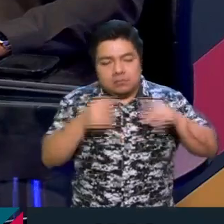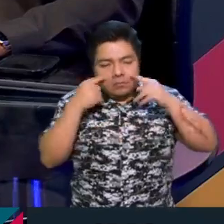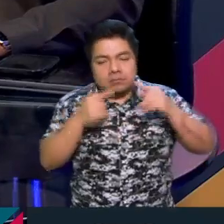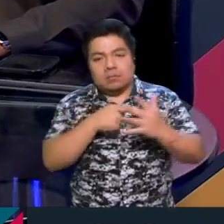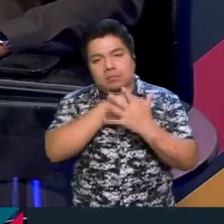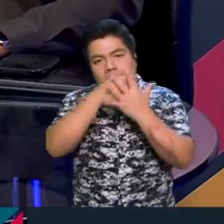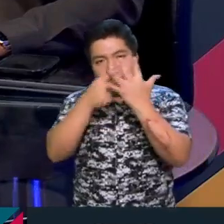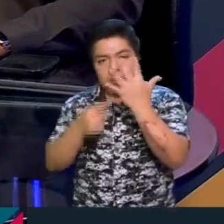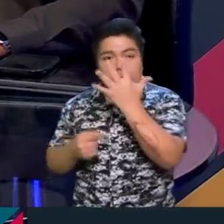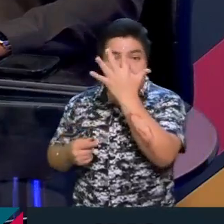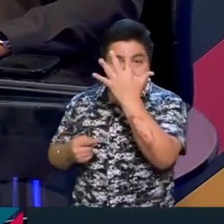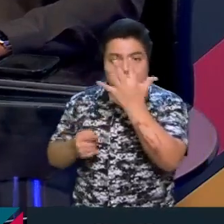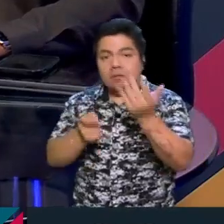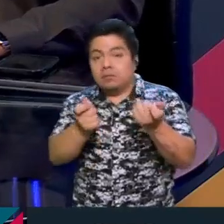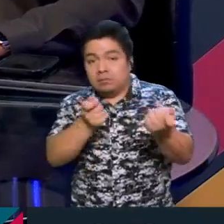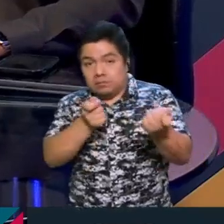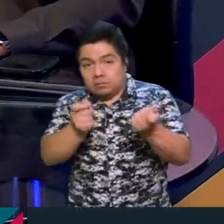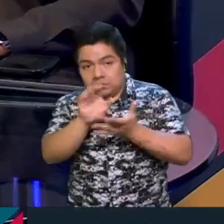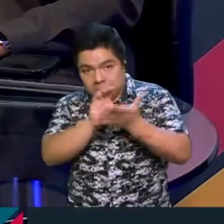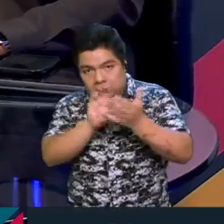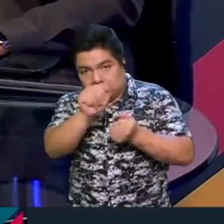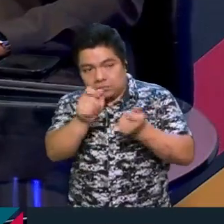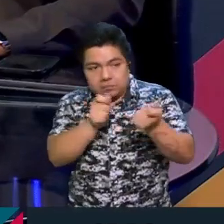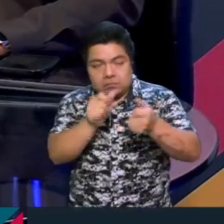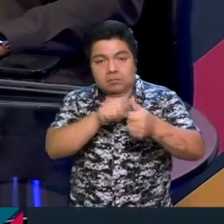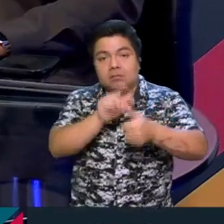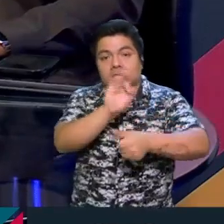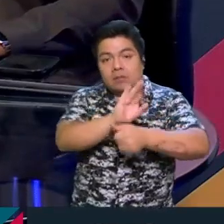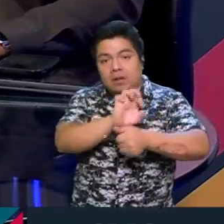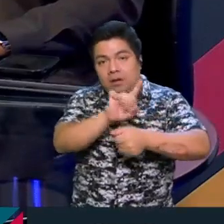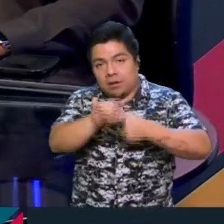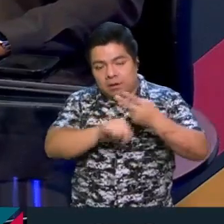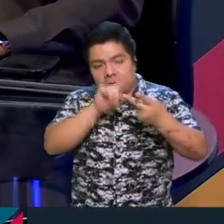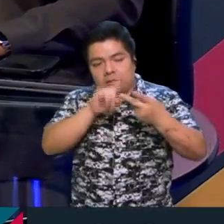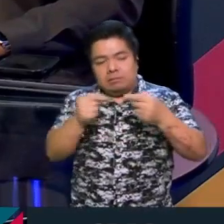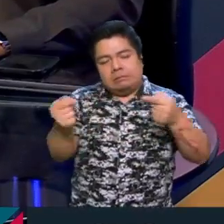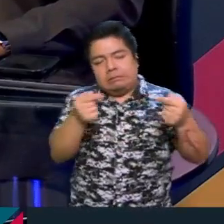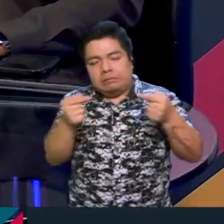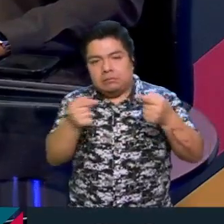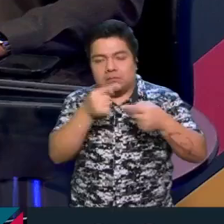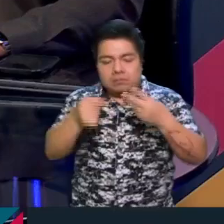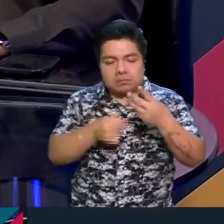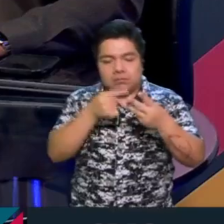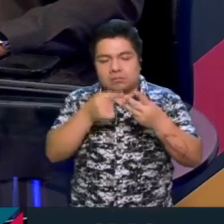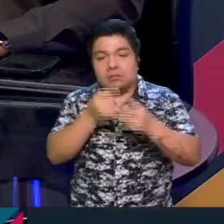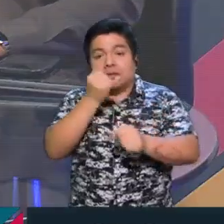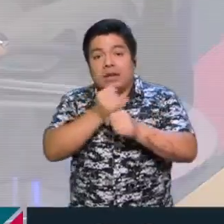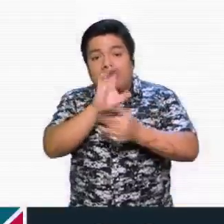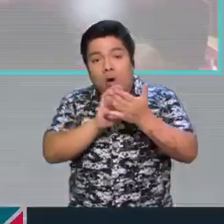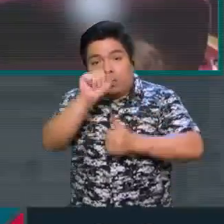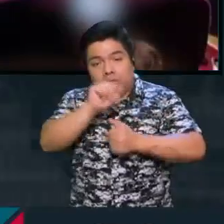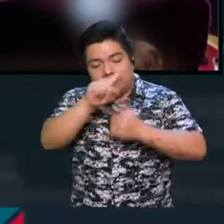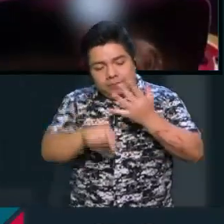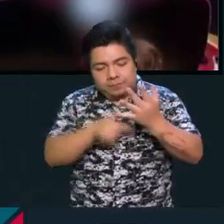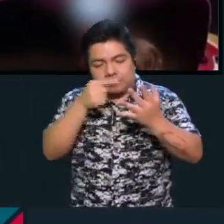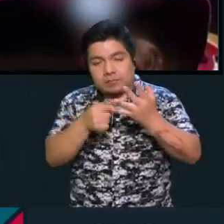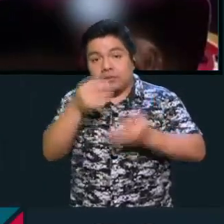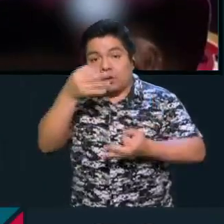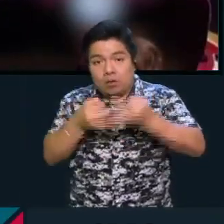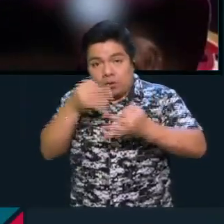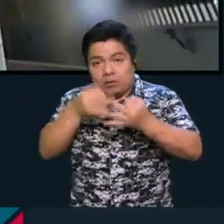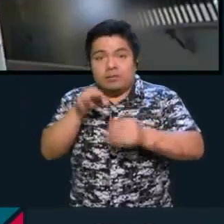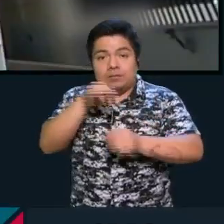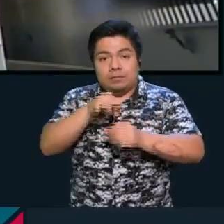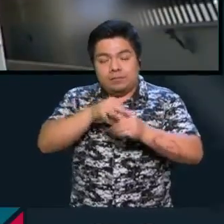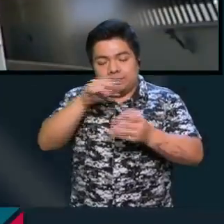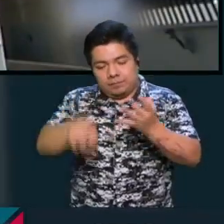5 mecanismos de control constitucional: el amparo, la controversia constitucional, la acción de inconstitucionalidad, los juicios electorales y